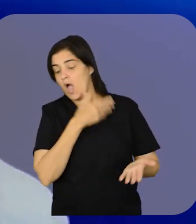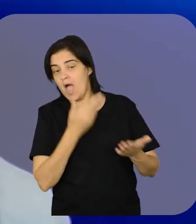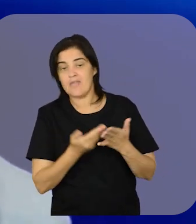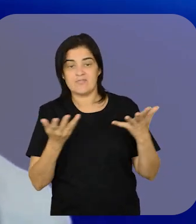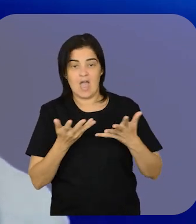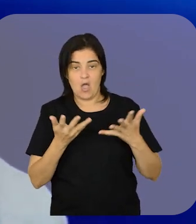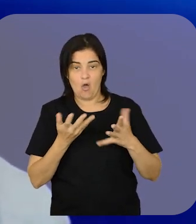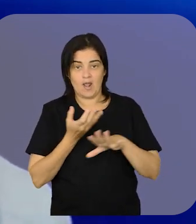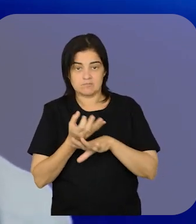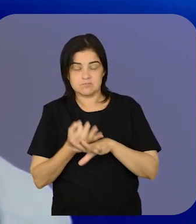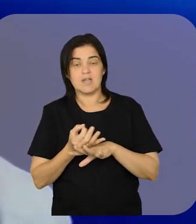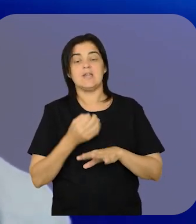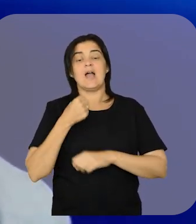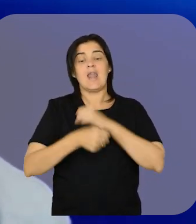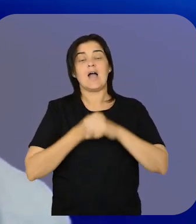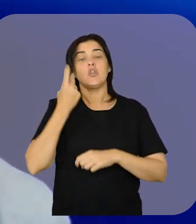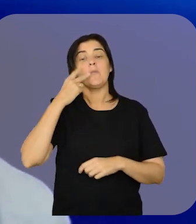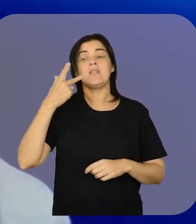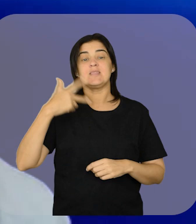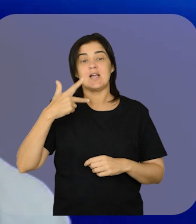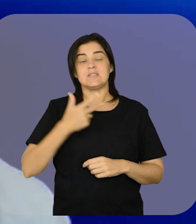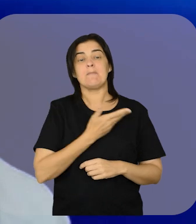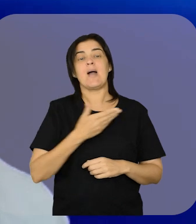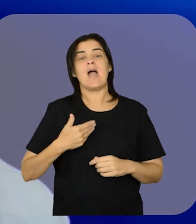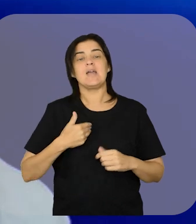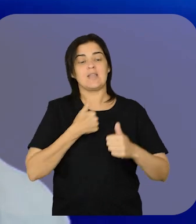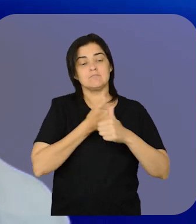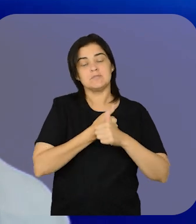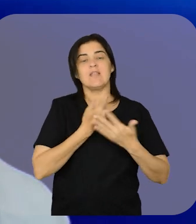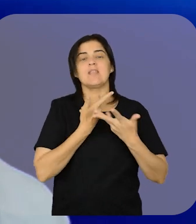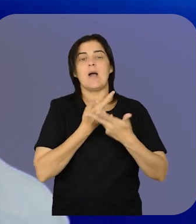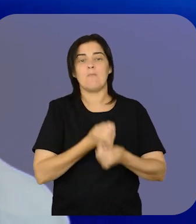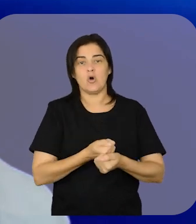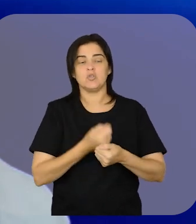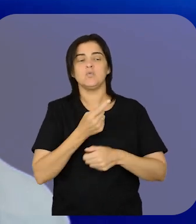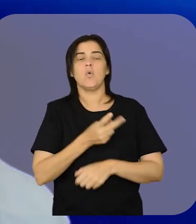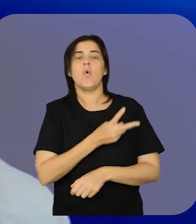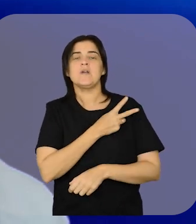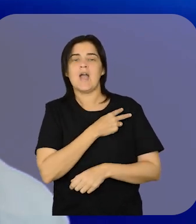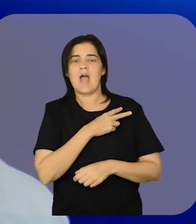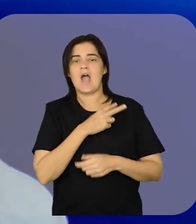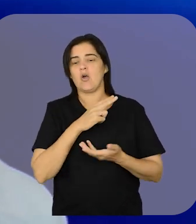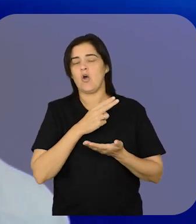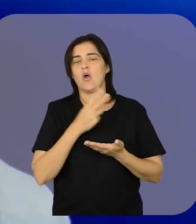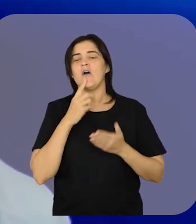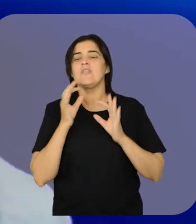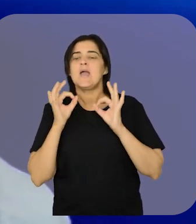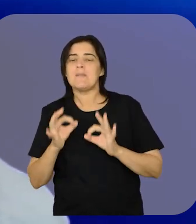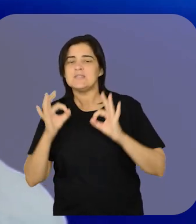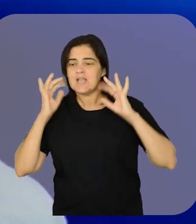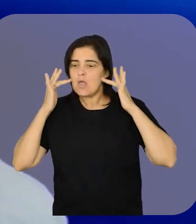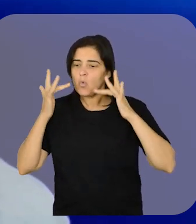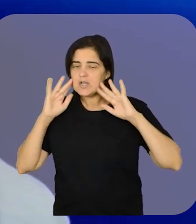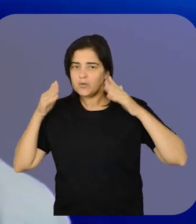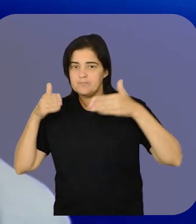actualidad y desde el año 2013 es maestra de apoyo, que es un cargo dependiente de educación especial.